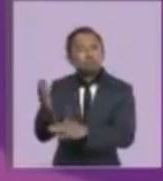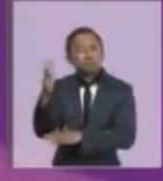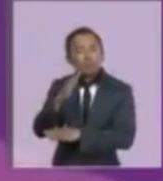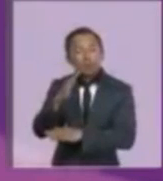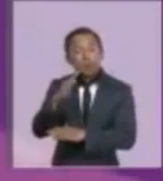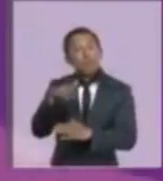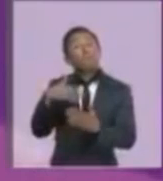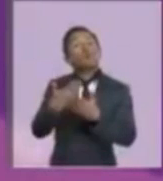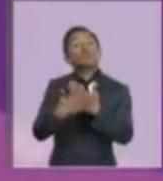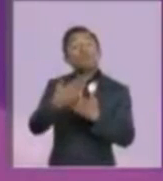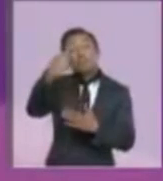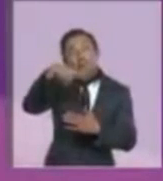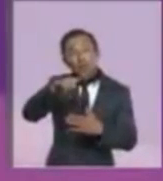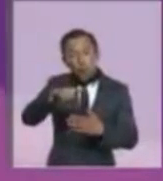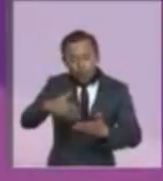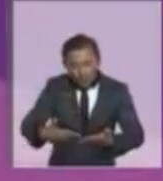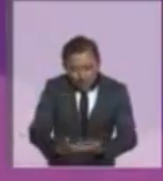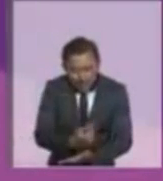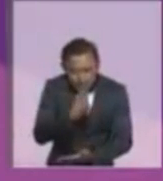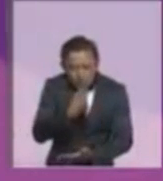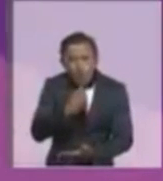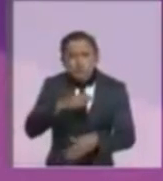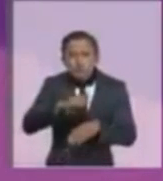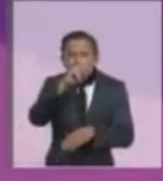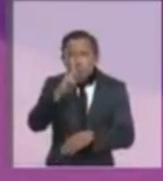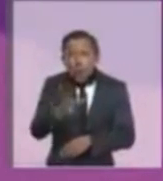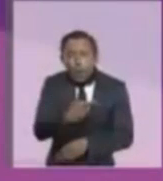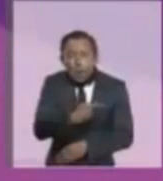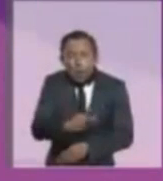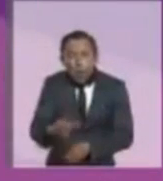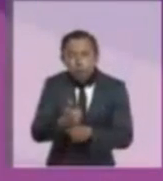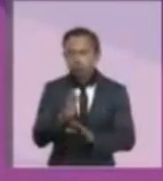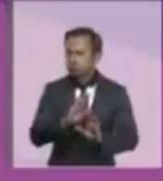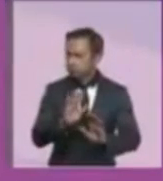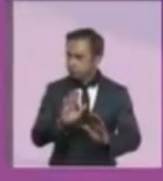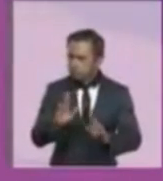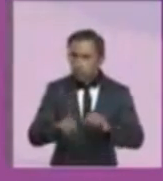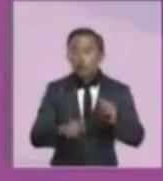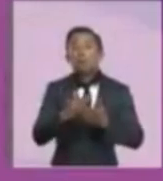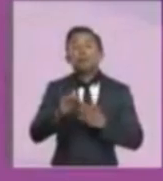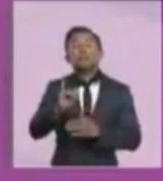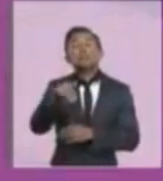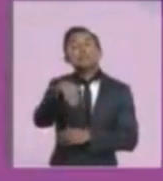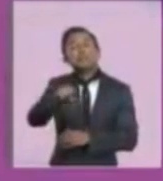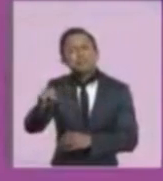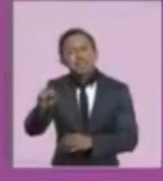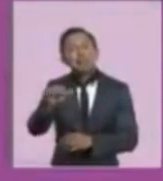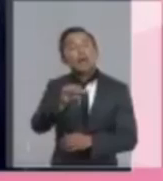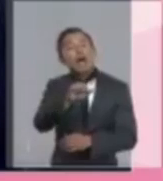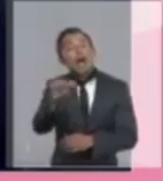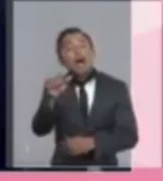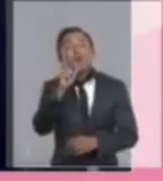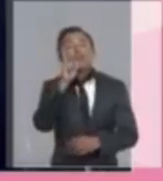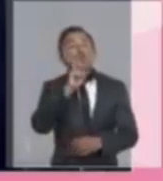nazca un niño en pobreza extrema. Y estamos planteando Instituto Mexicano del Seguro Social para las trabajadoras del hogar.